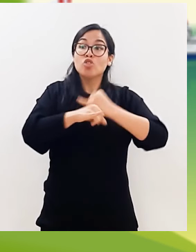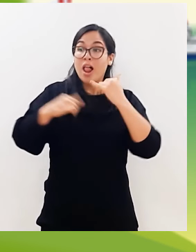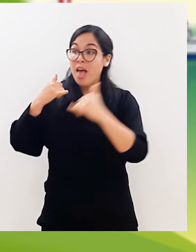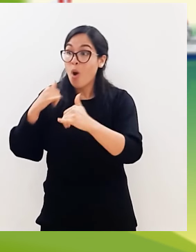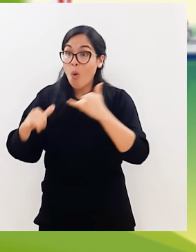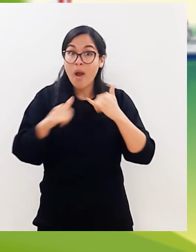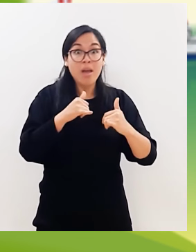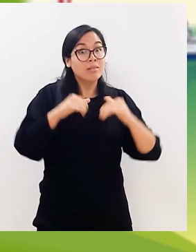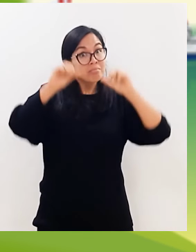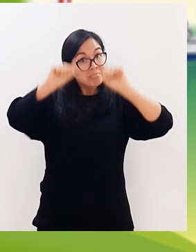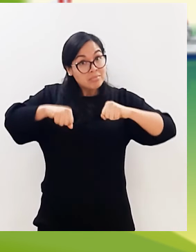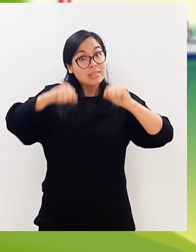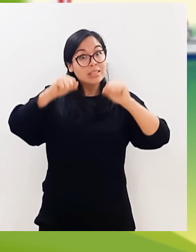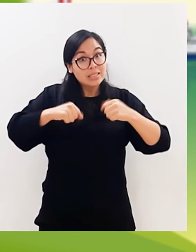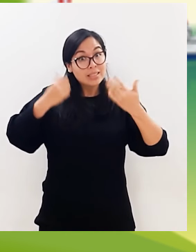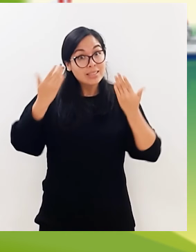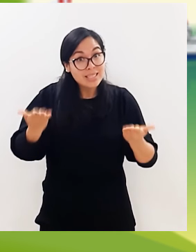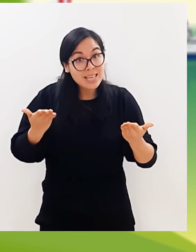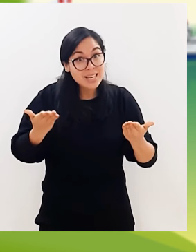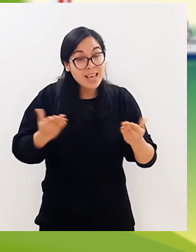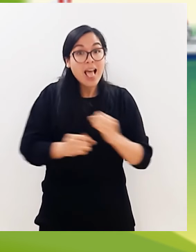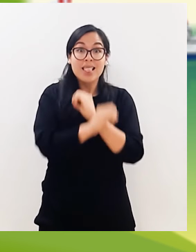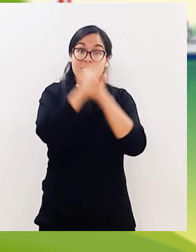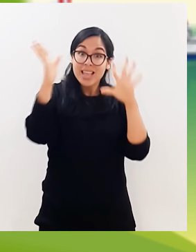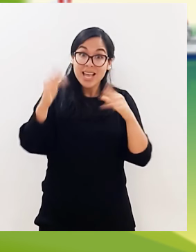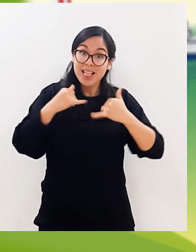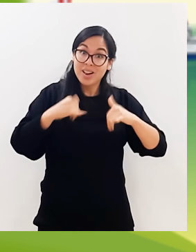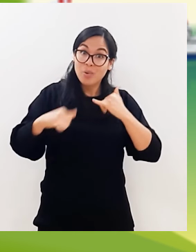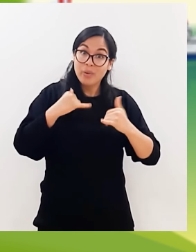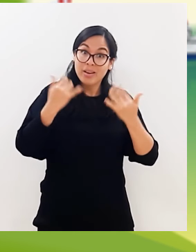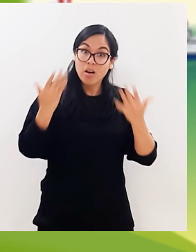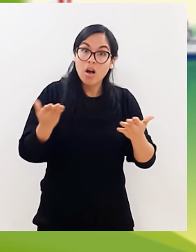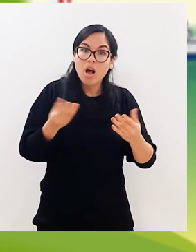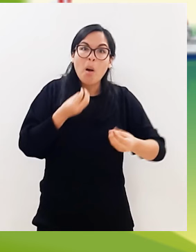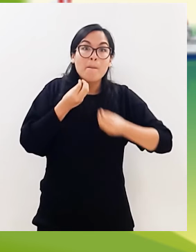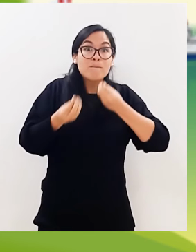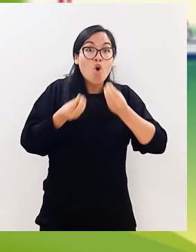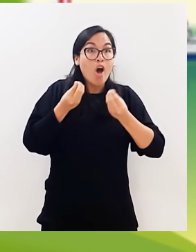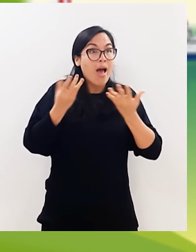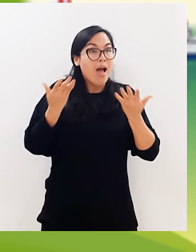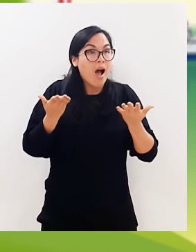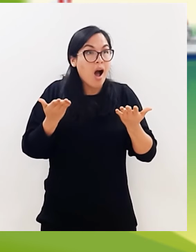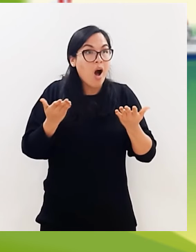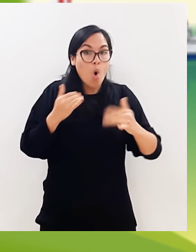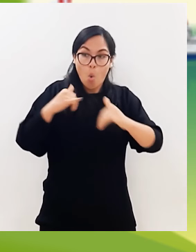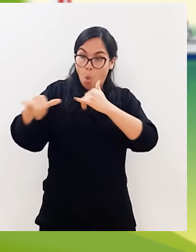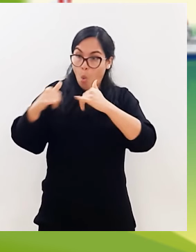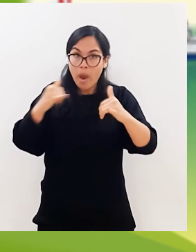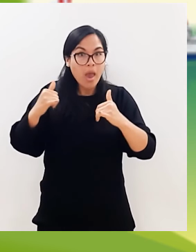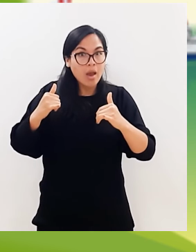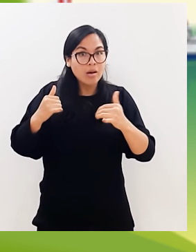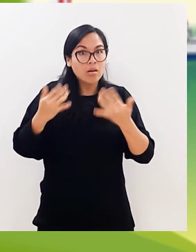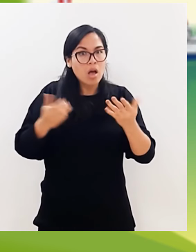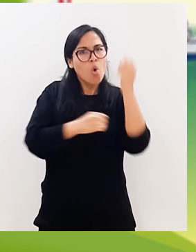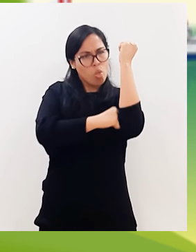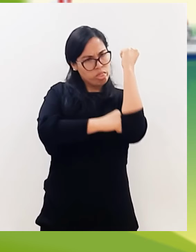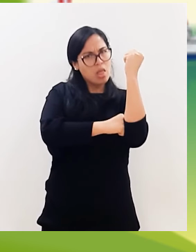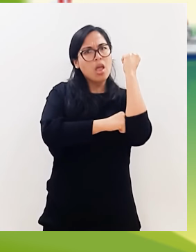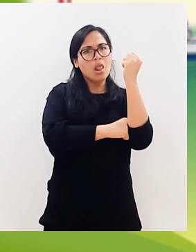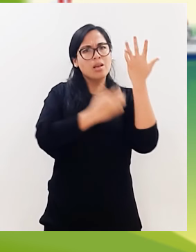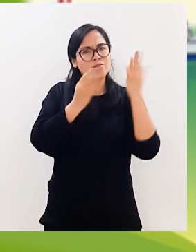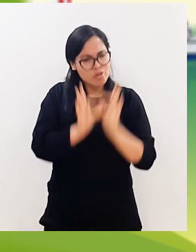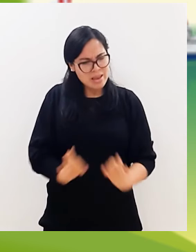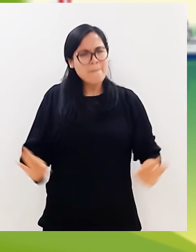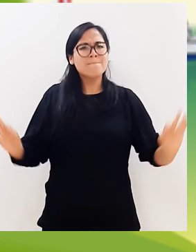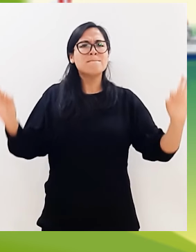del Juego Sí, el Día del Juego Porque el juego es también un